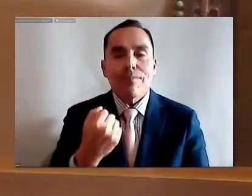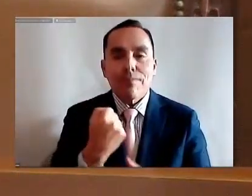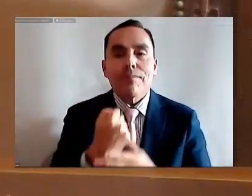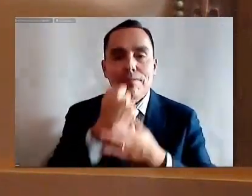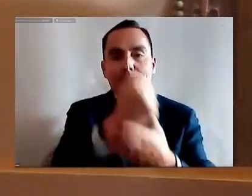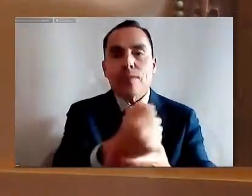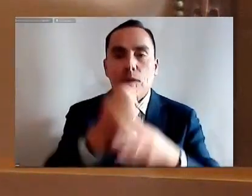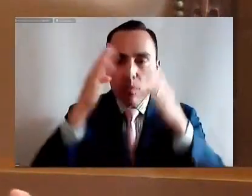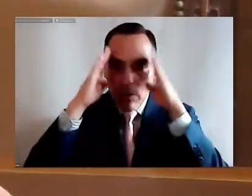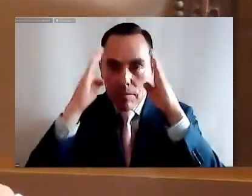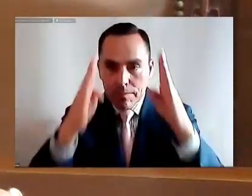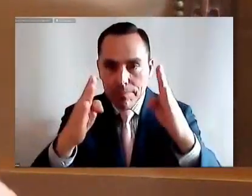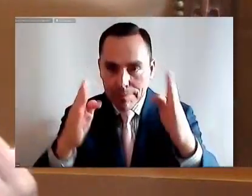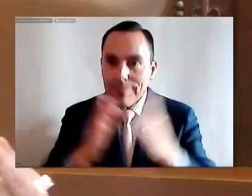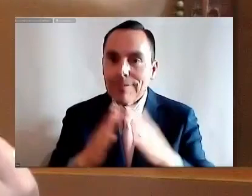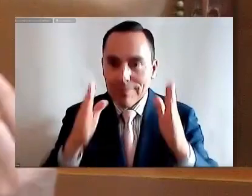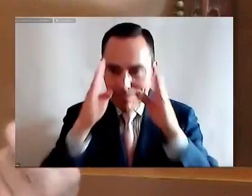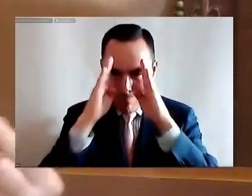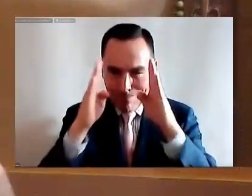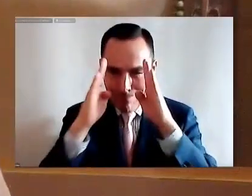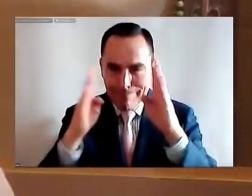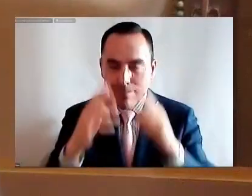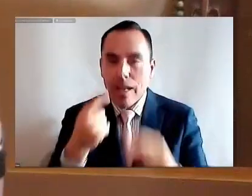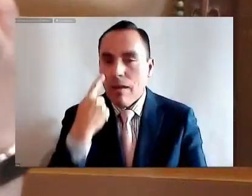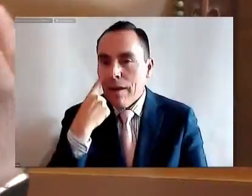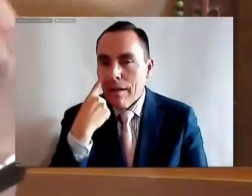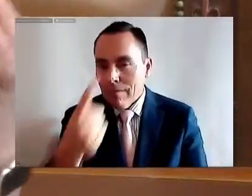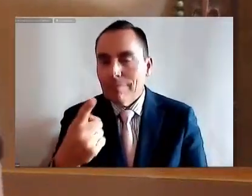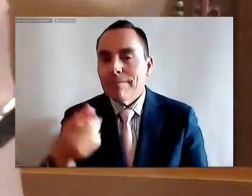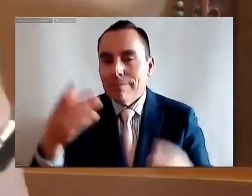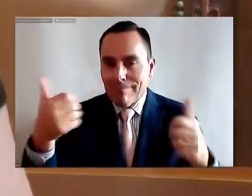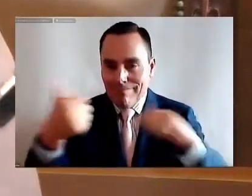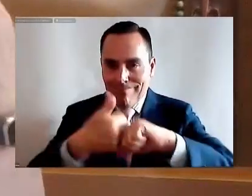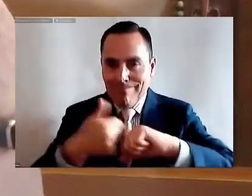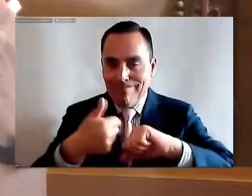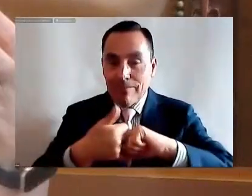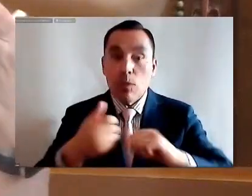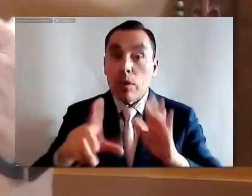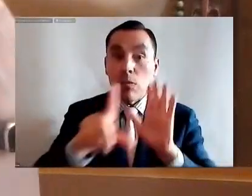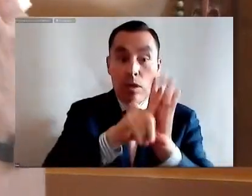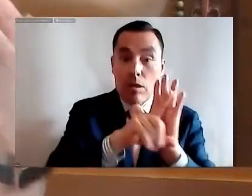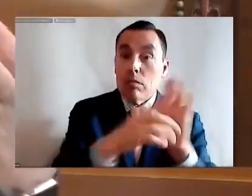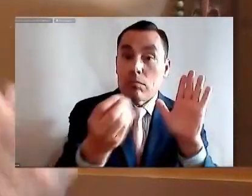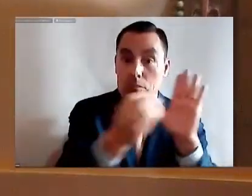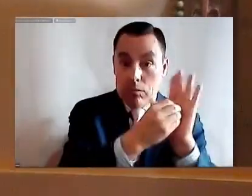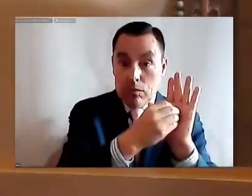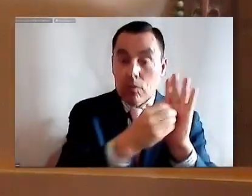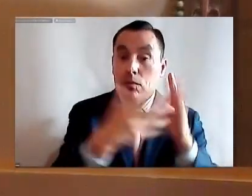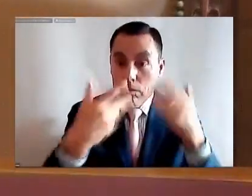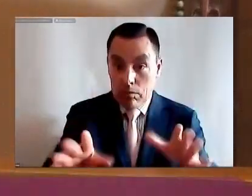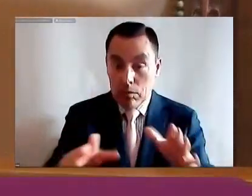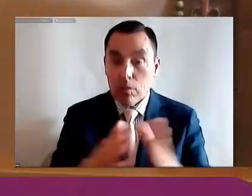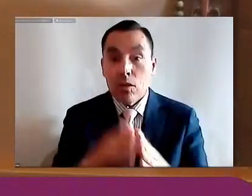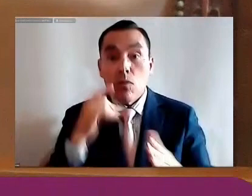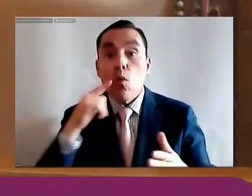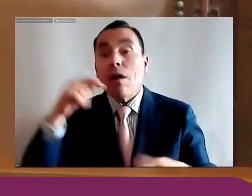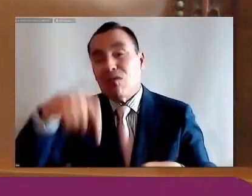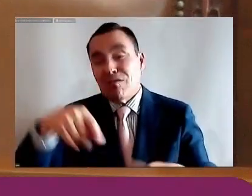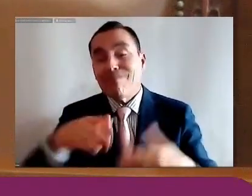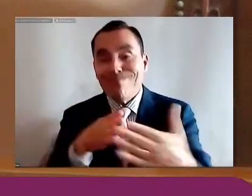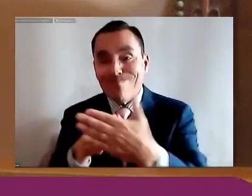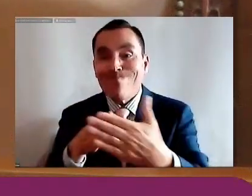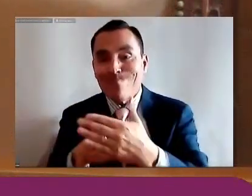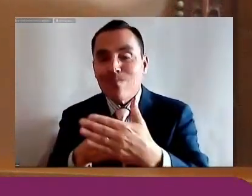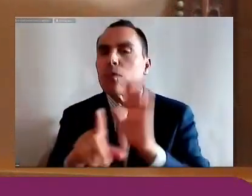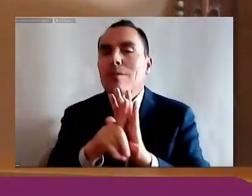género sin necesidad de reformas legislativas, ¿verdad?, que es alguna barrera que siempre tenemos. Y en materia de